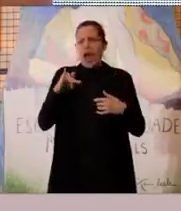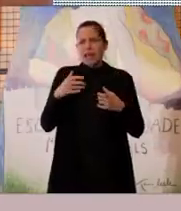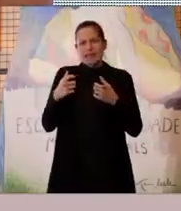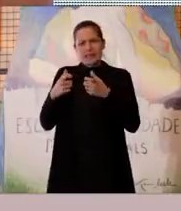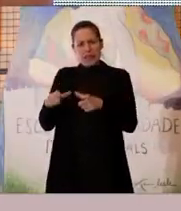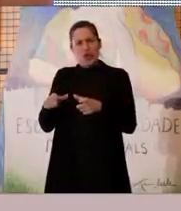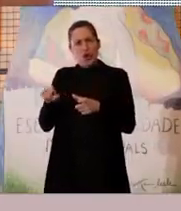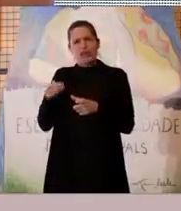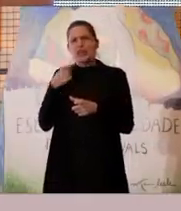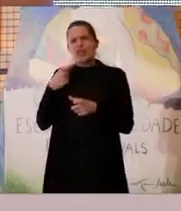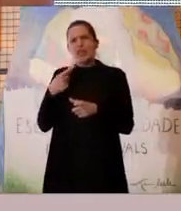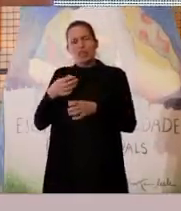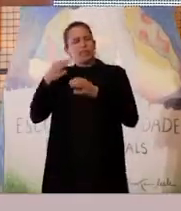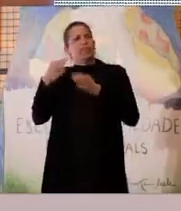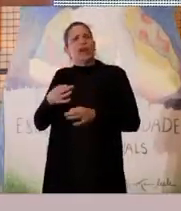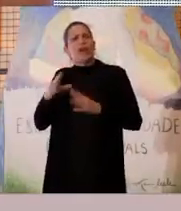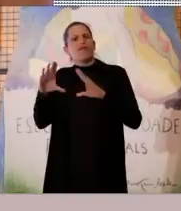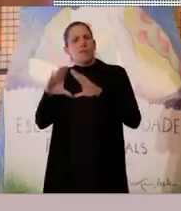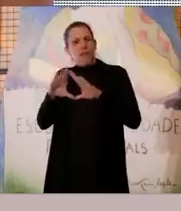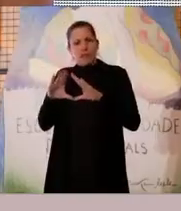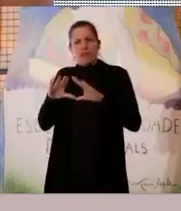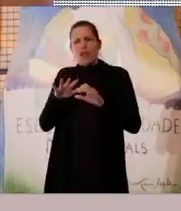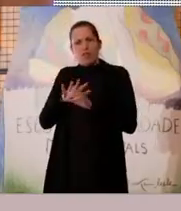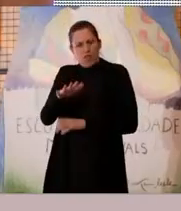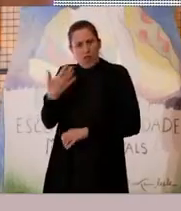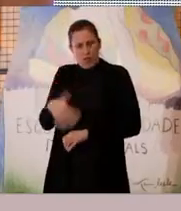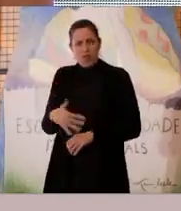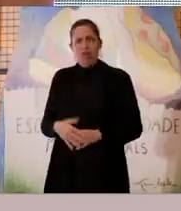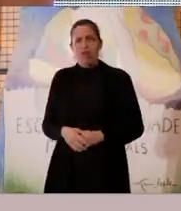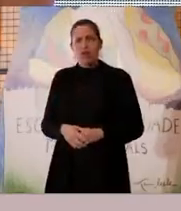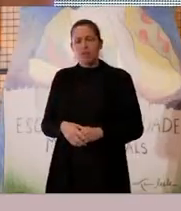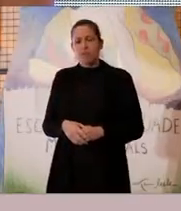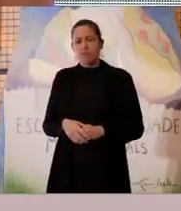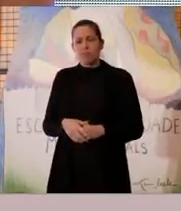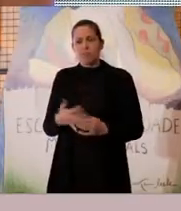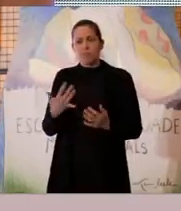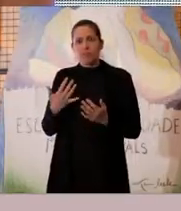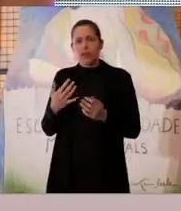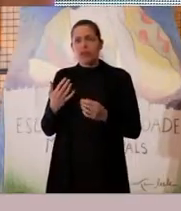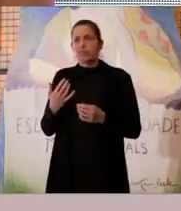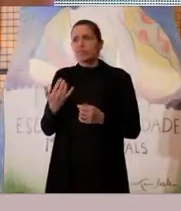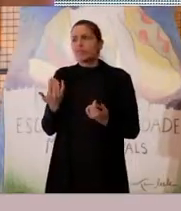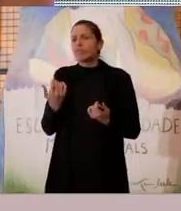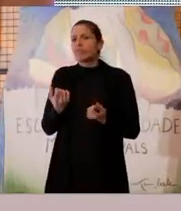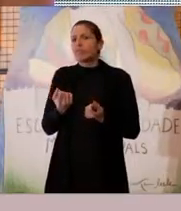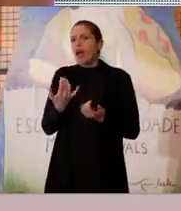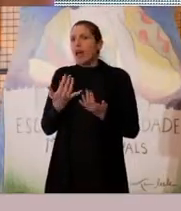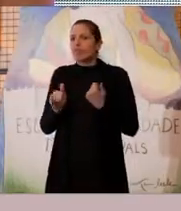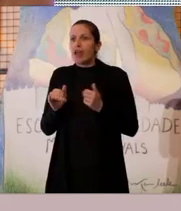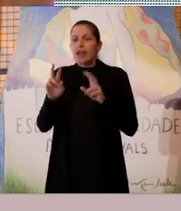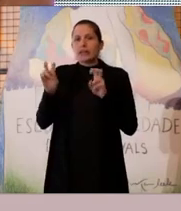manifiestan feministas y que tienen muchas influencias idealizan el tema de los cuidados por ejemplo